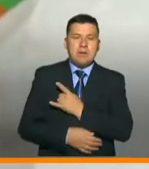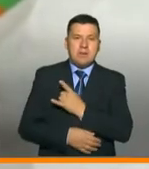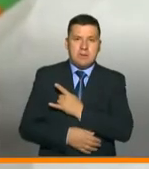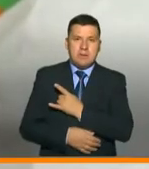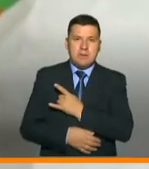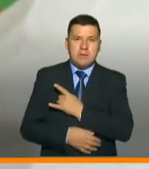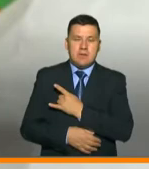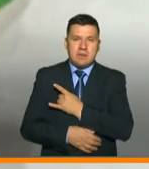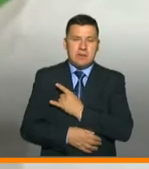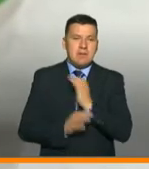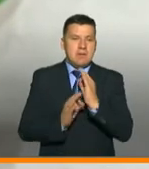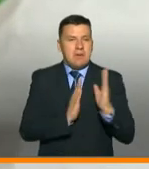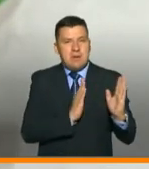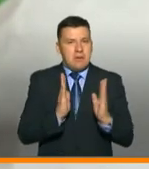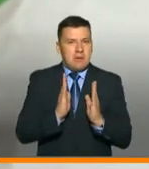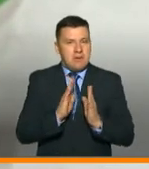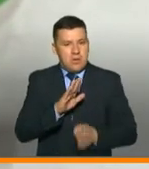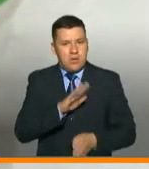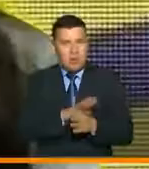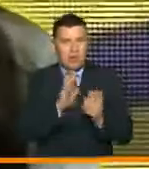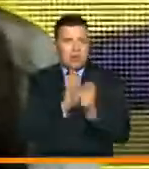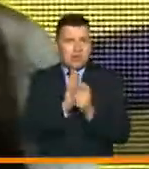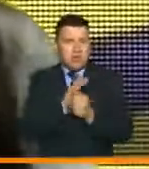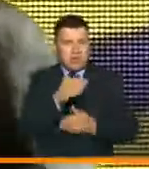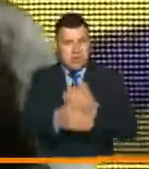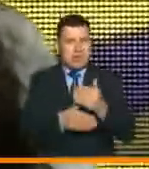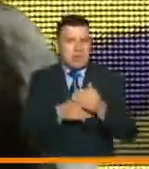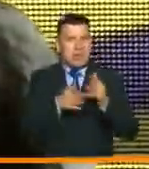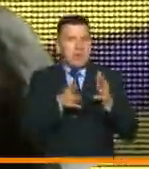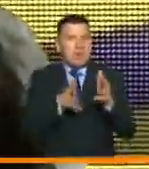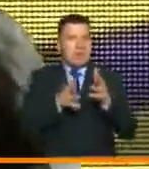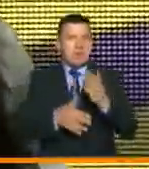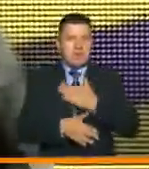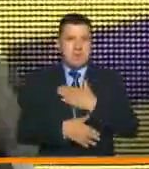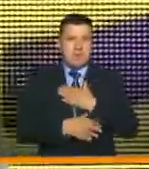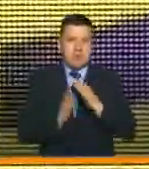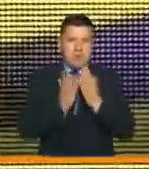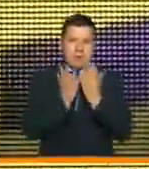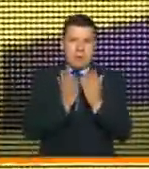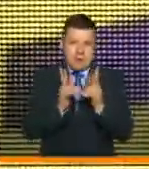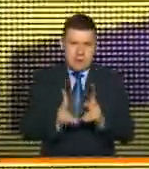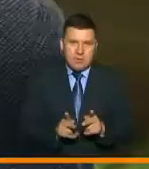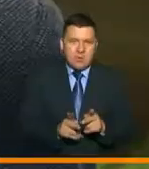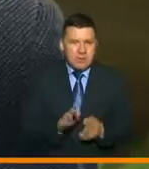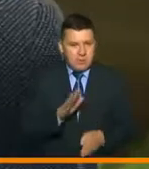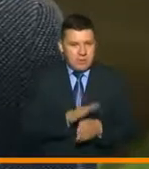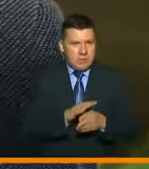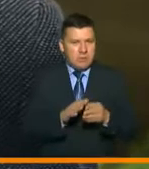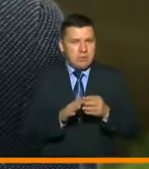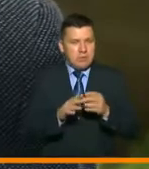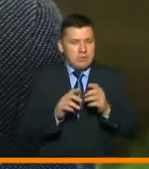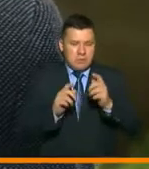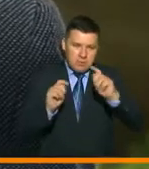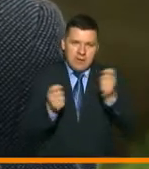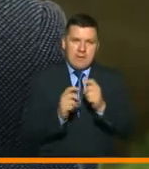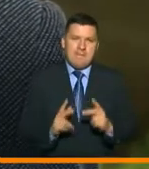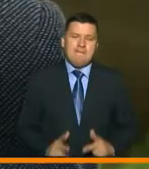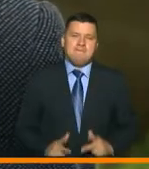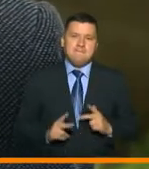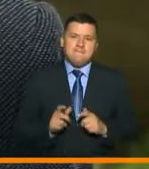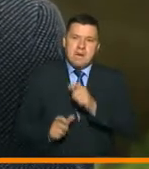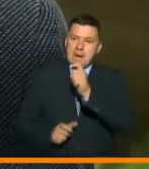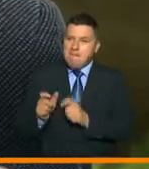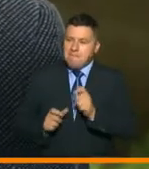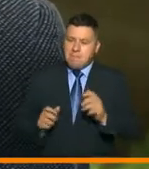universitaria Pascual Bravo para garantizar la continuidad de los procesos de formación de nuestros estudiantes y seguir transformando las vidas de miles